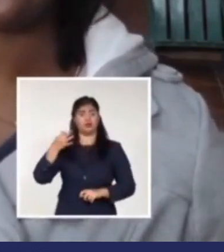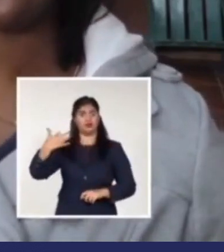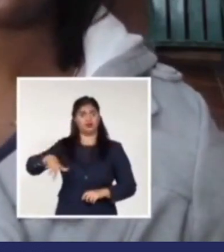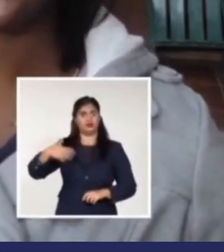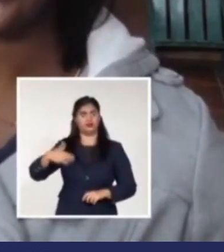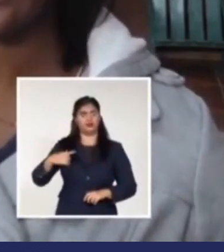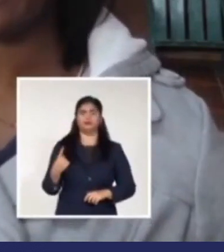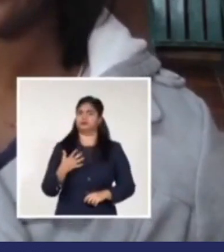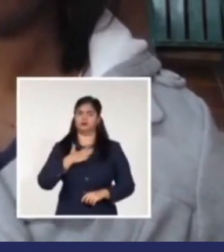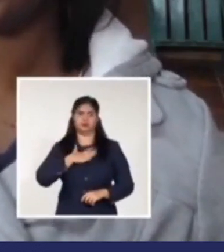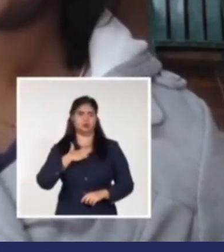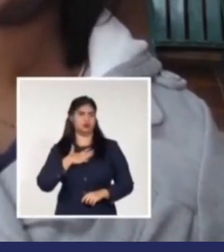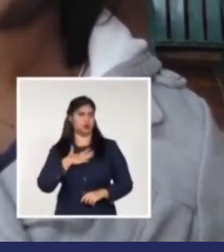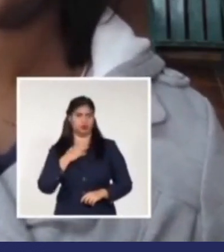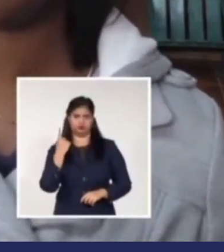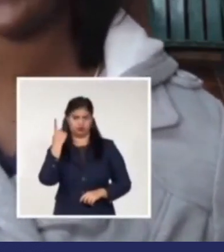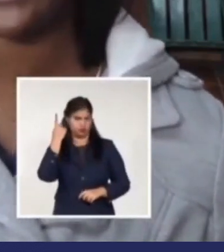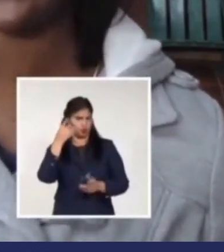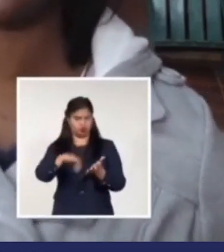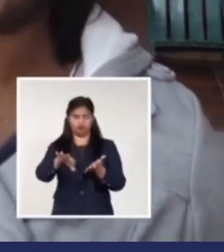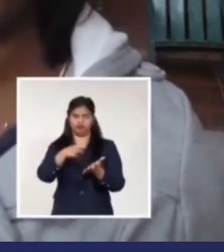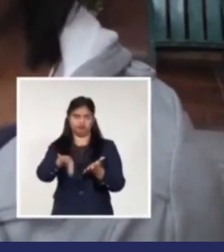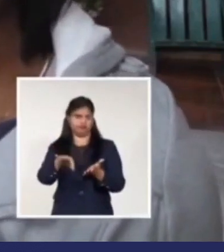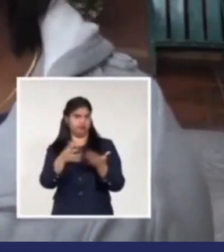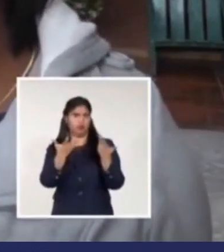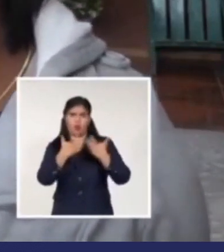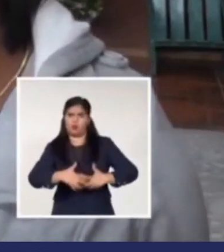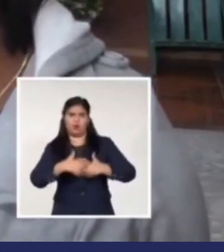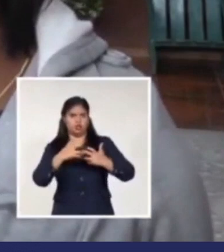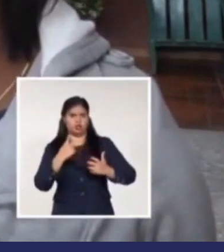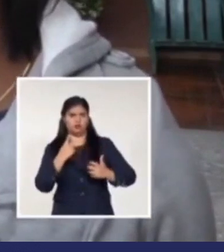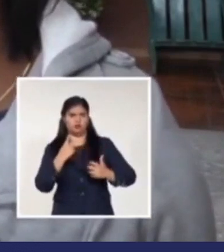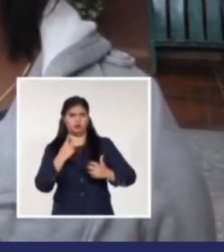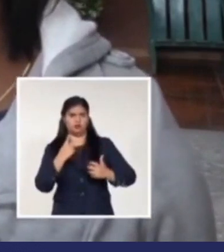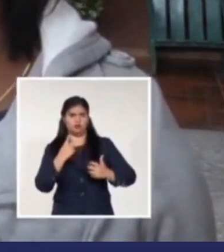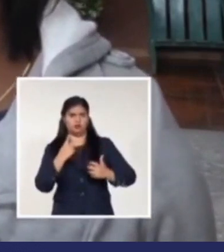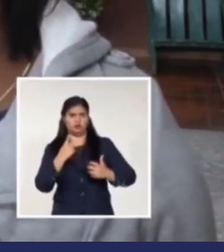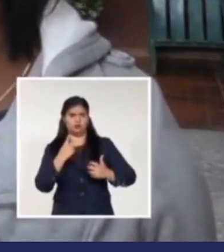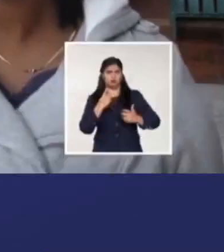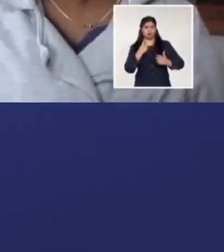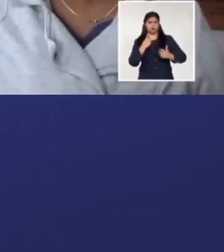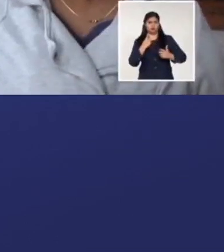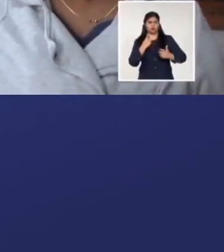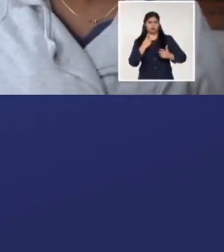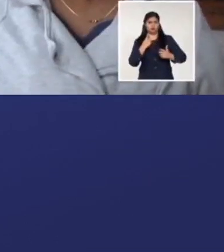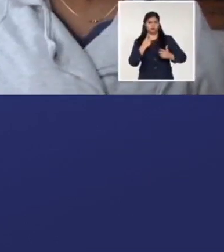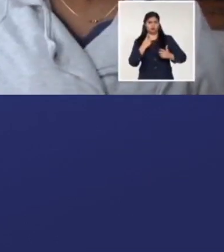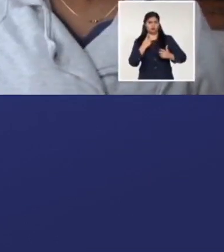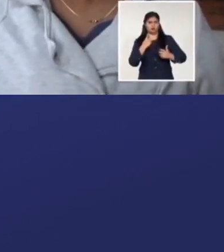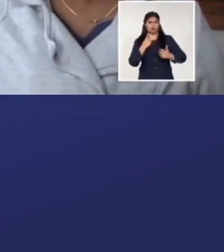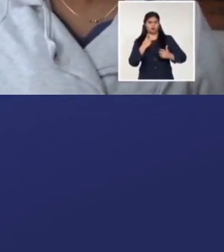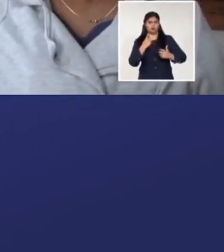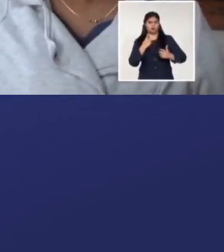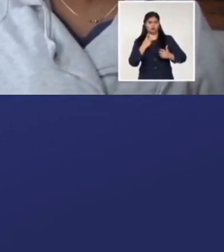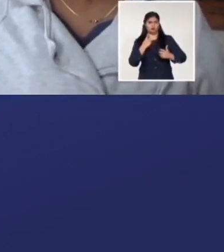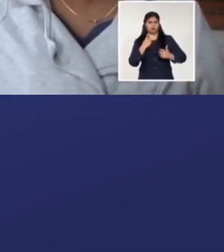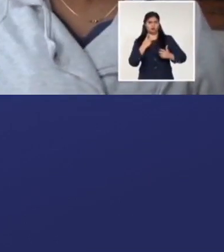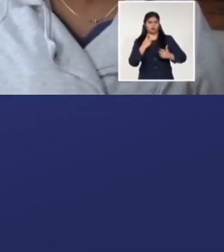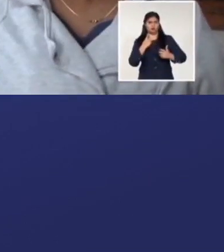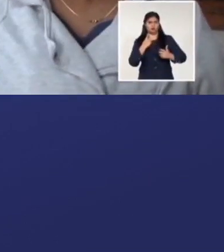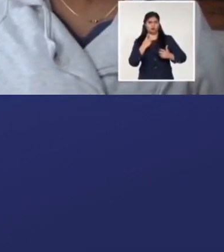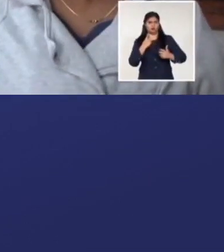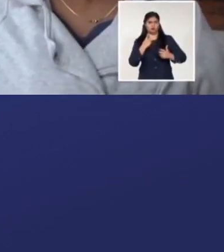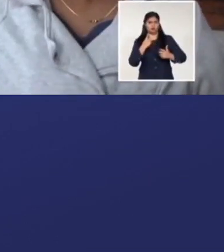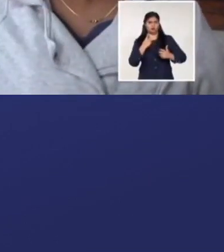esa esos encadenamientos necesarios para incrementar nuestras producciones a ver si a ver si yo entiendo esto que está